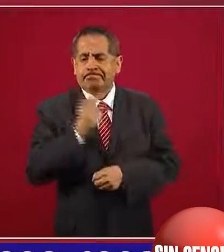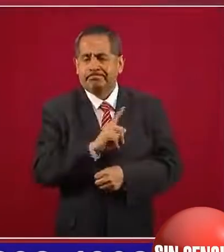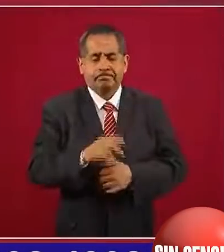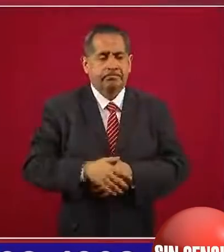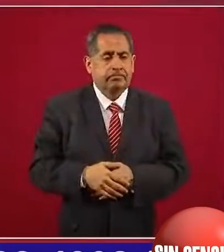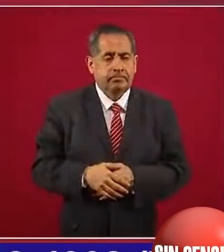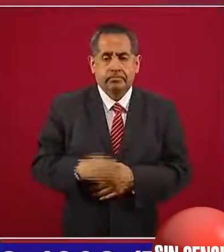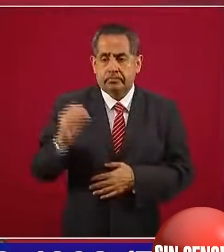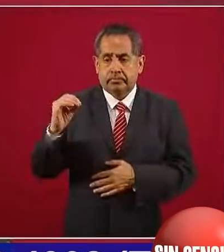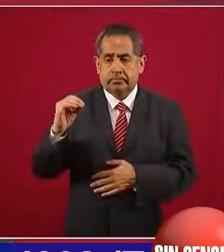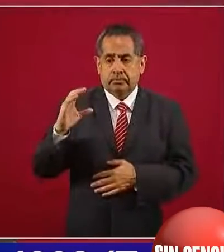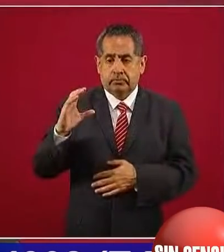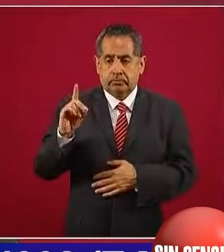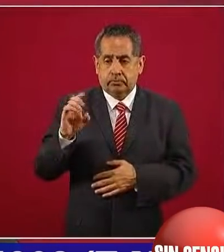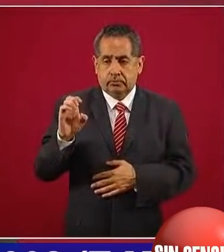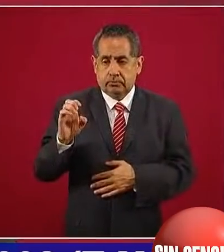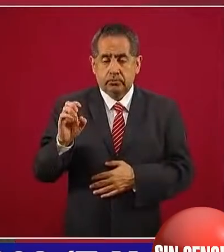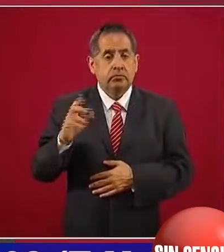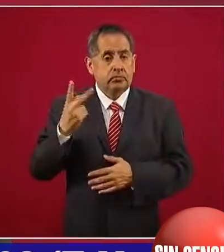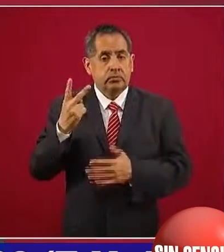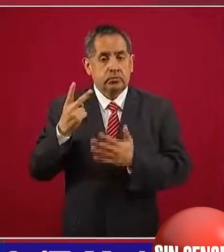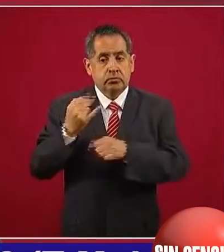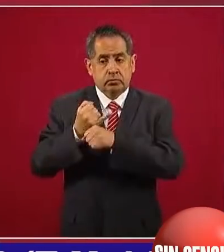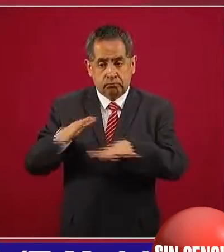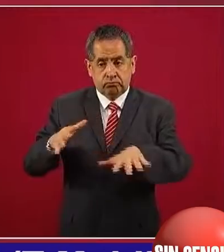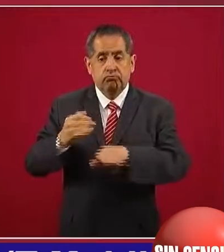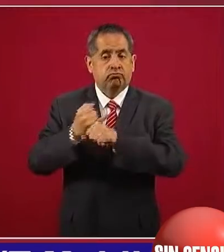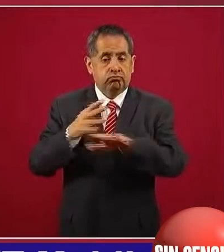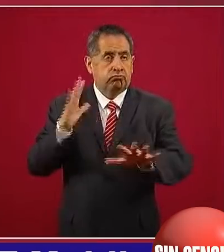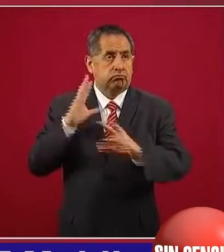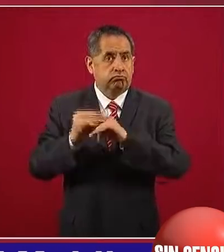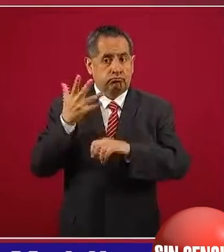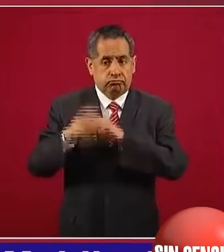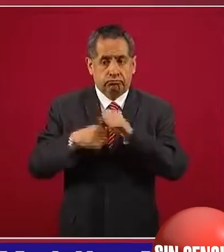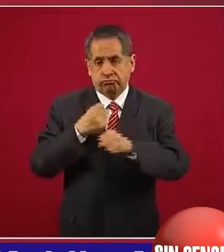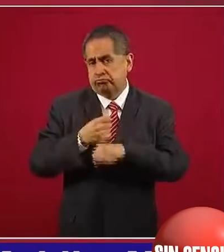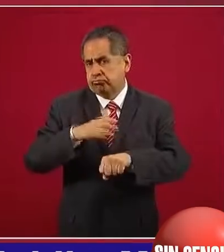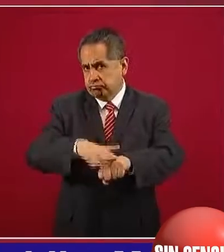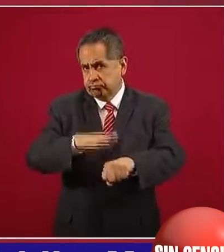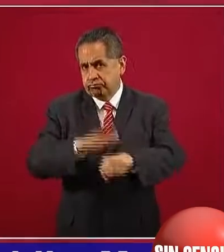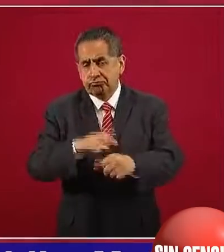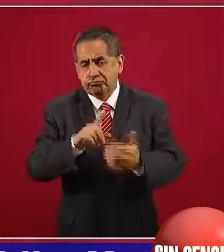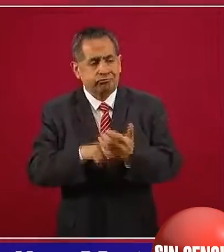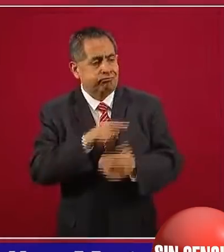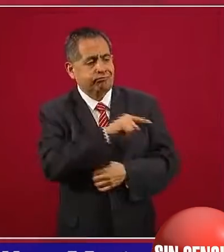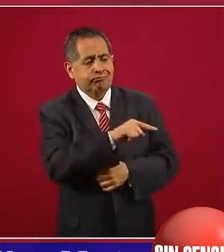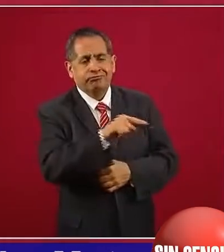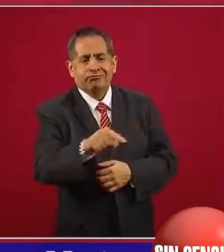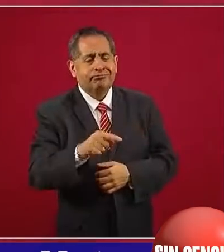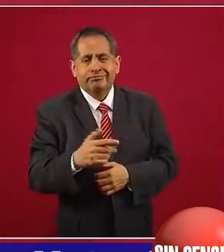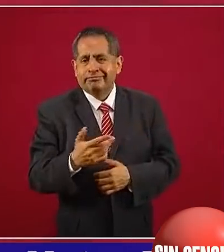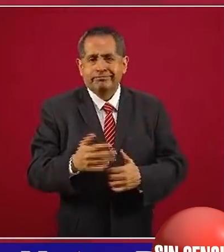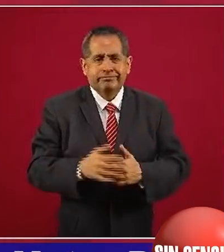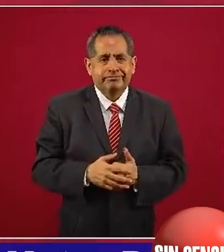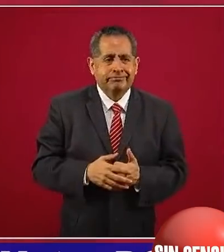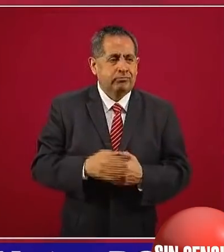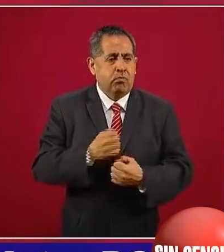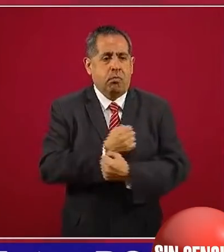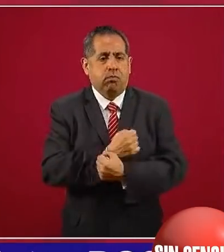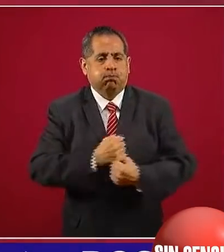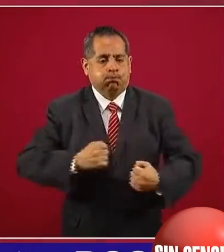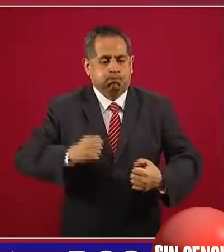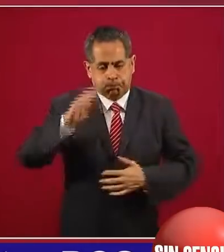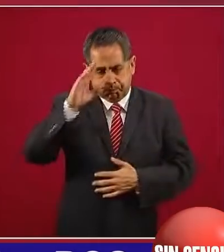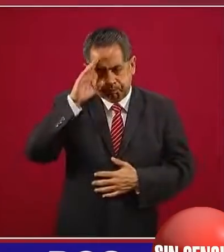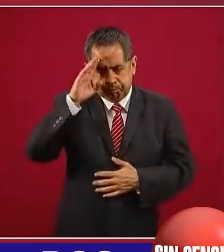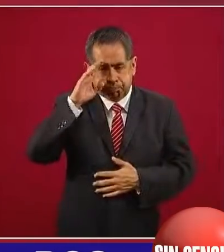OCDE ha hecho al menos 2 informes a lo largo de 10 años en donde destaca la contribución de la obesidad